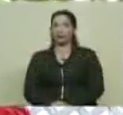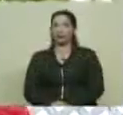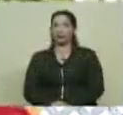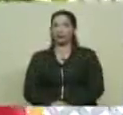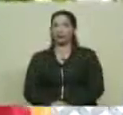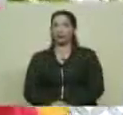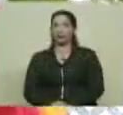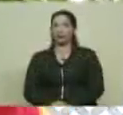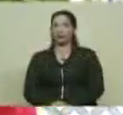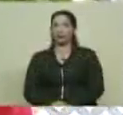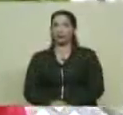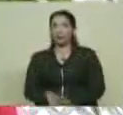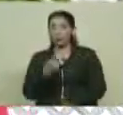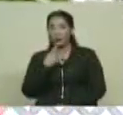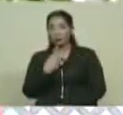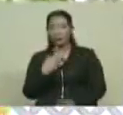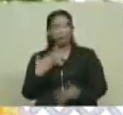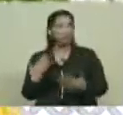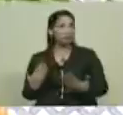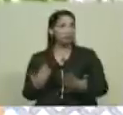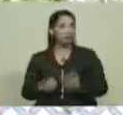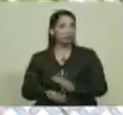Y decimos esto porque...